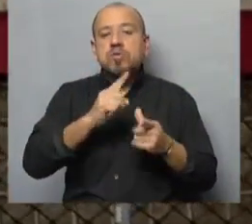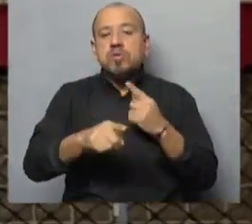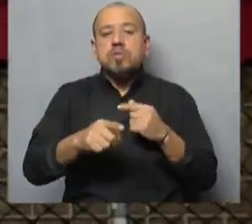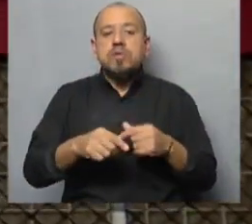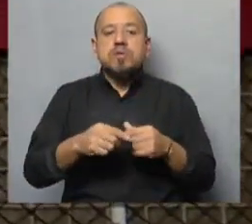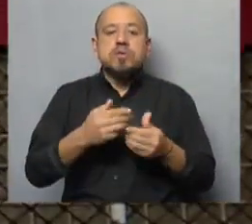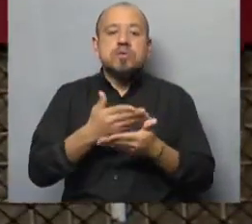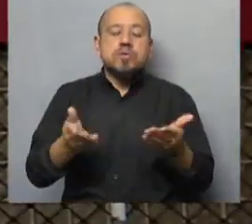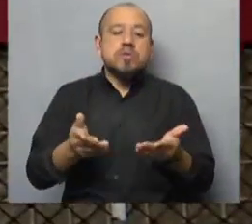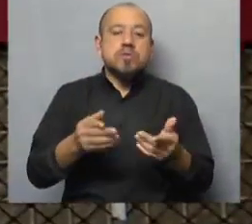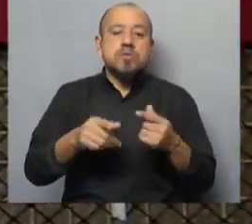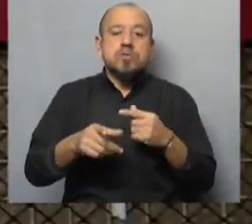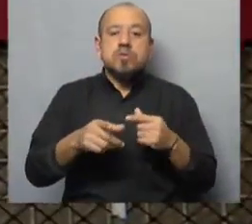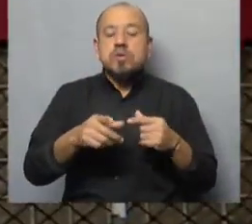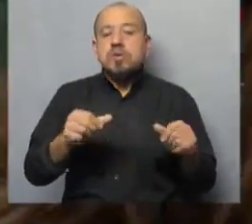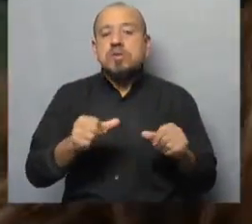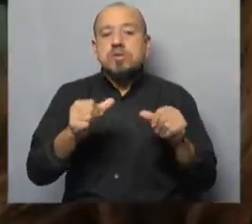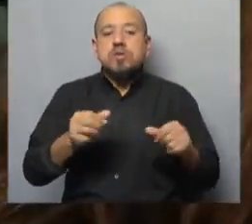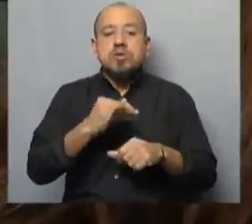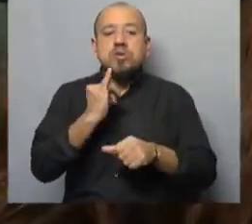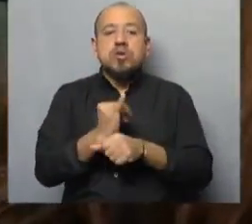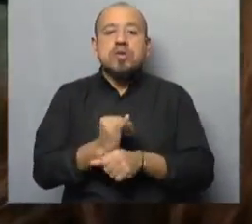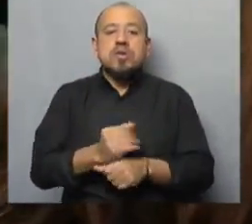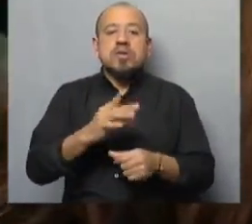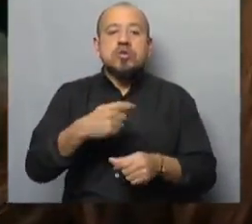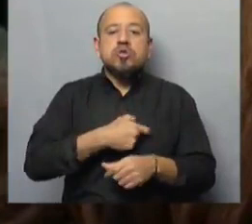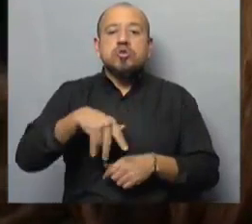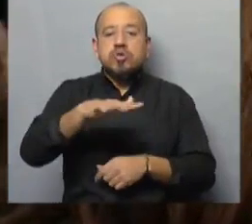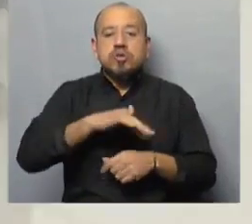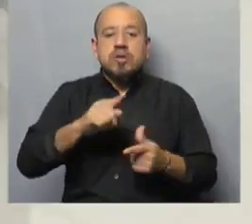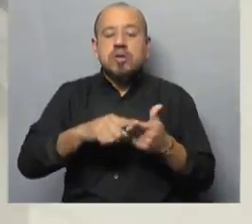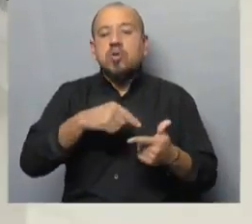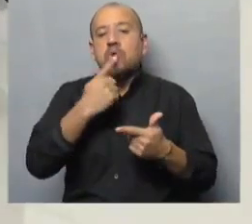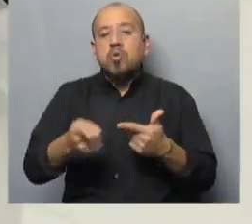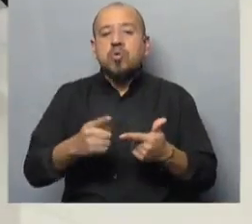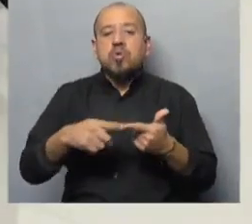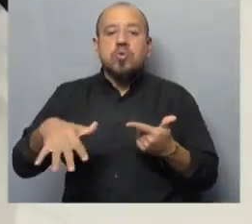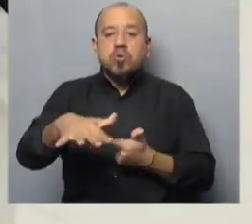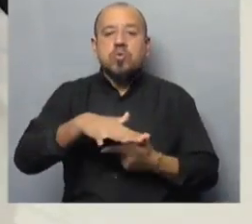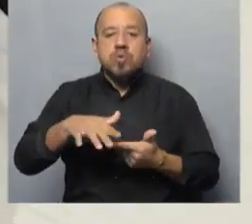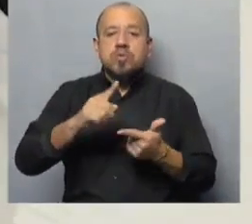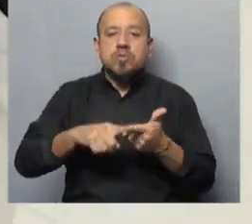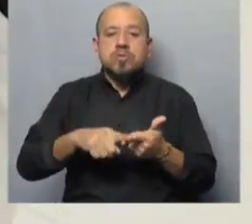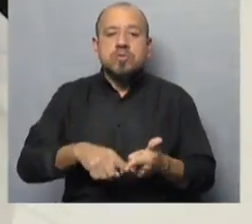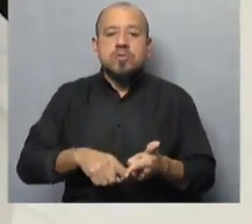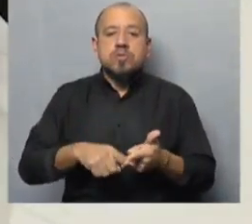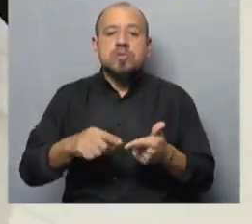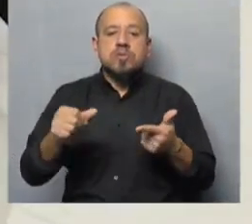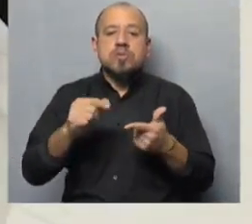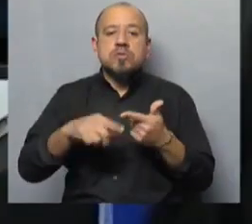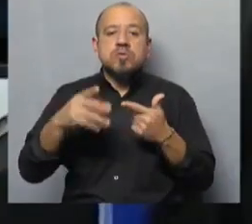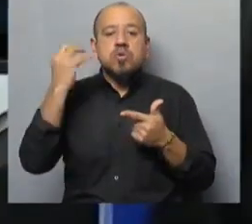consideración quedaron formadas inter sociales en diferentes zonas otro espacio que se propondría es concretar un